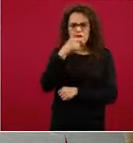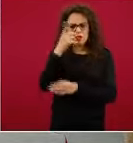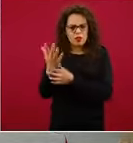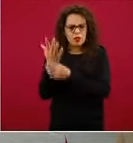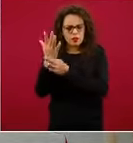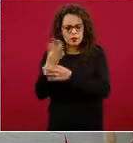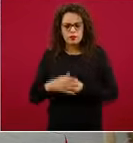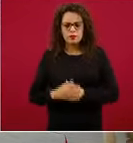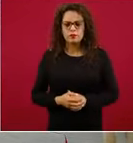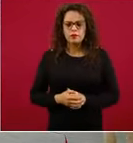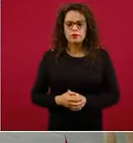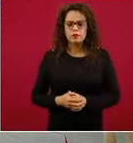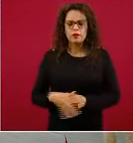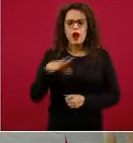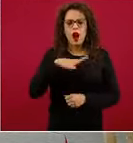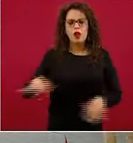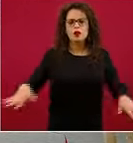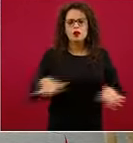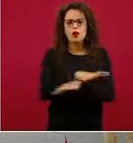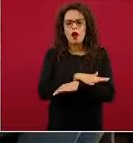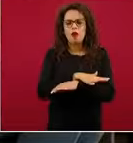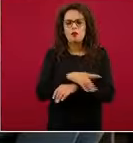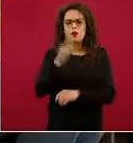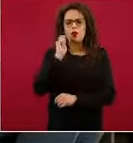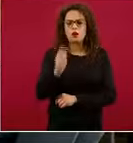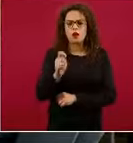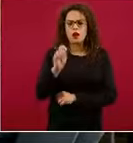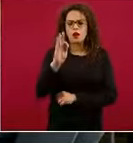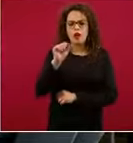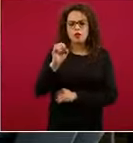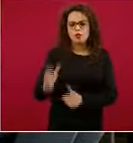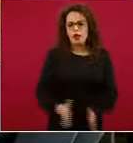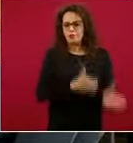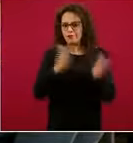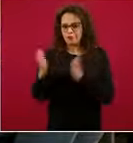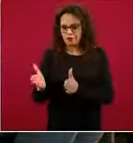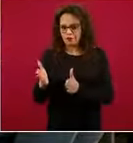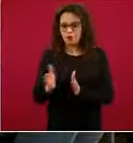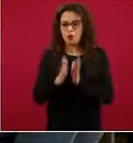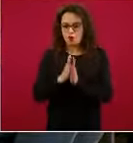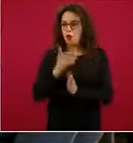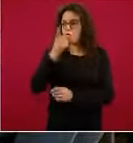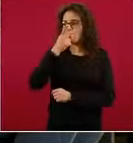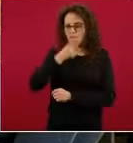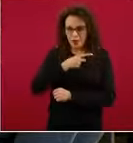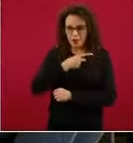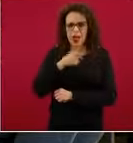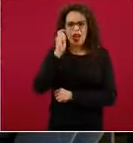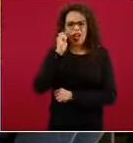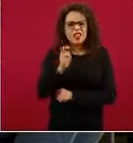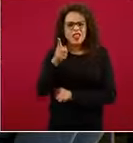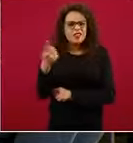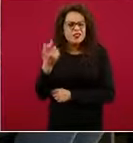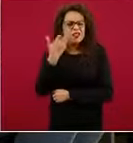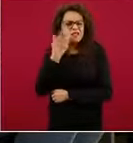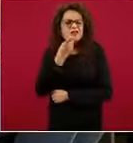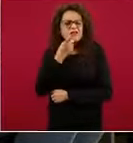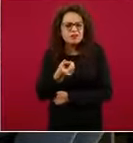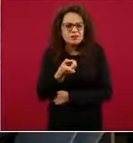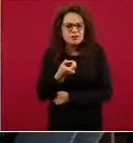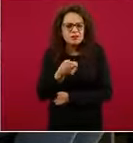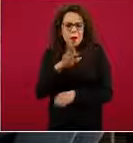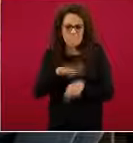avisora un cambio de fase en la pandemia. ¿Nos podría decir de qué va este cambio de fase, a qué se refiere concretamente,